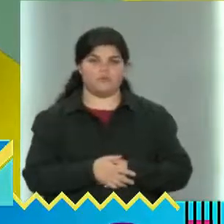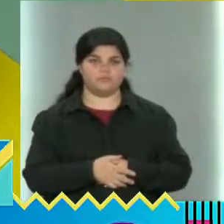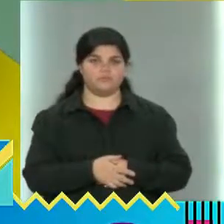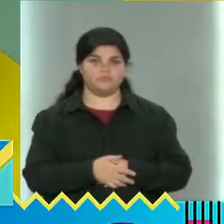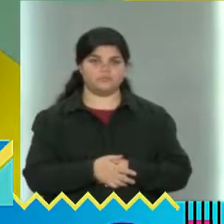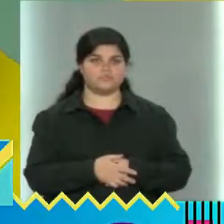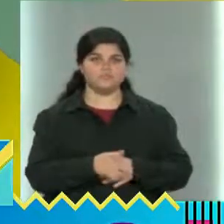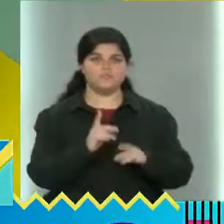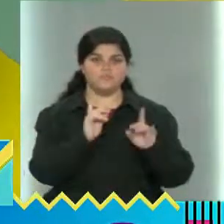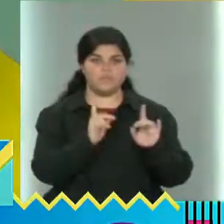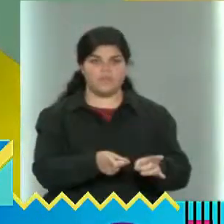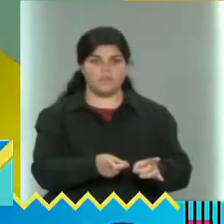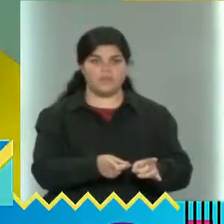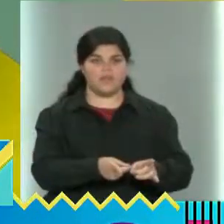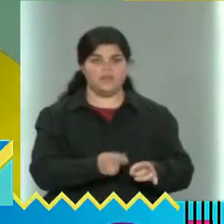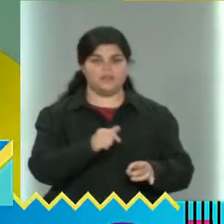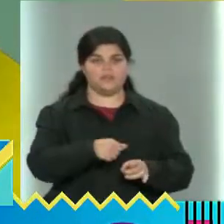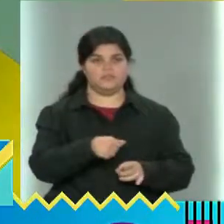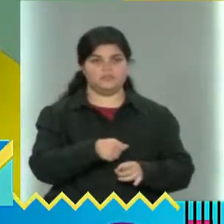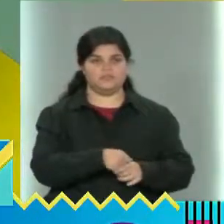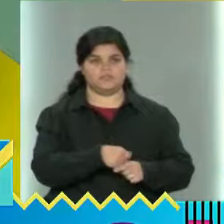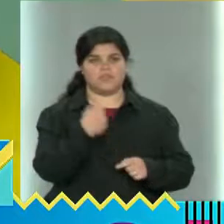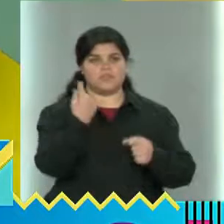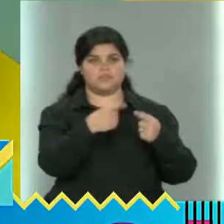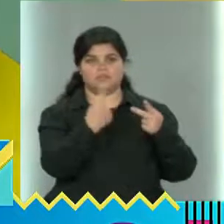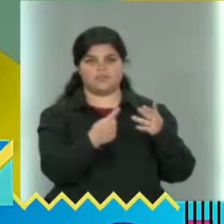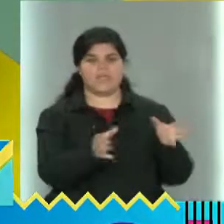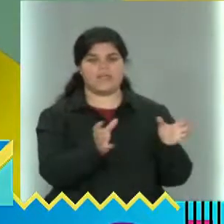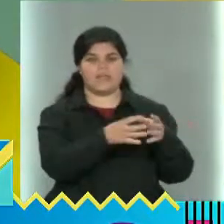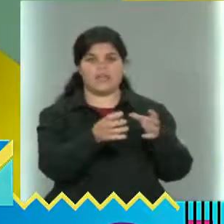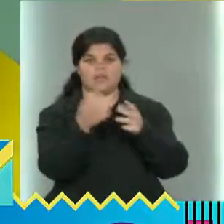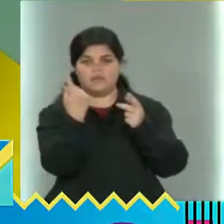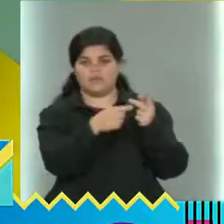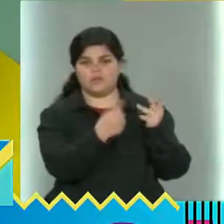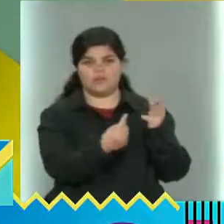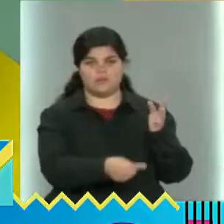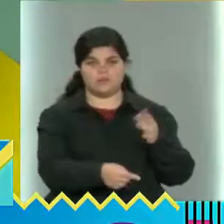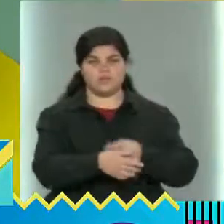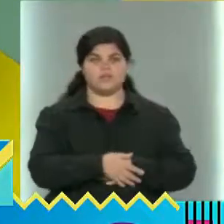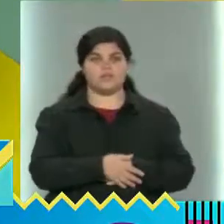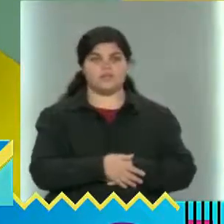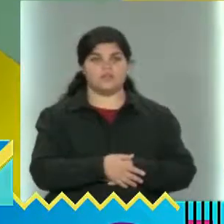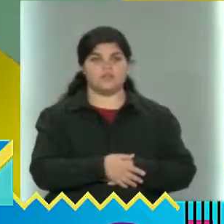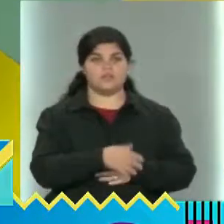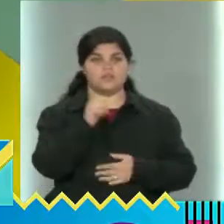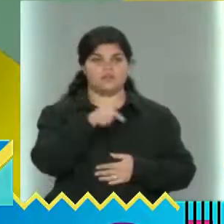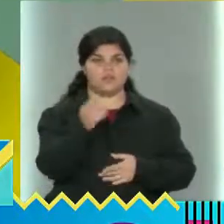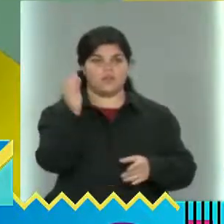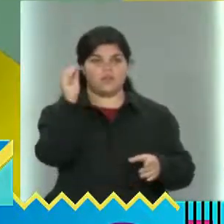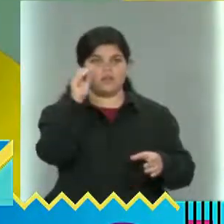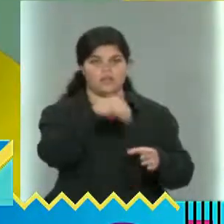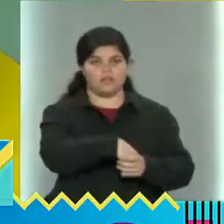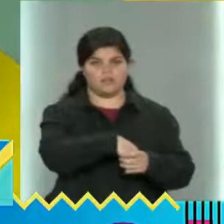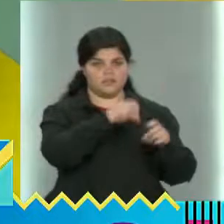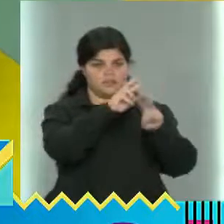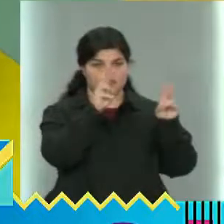también el tema de la identidad de género. Hay muchas estructuras que se rompen desde adentro del mismo texto y desde las temáticas